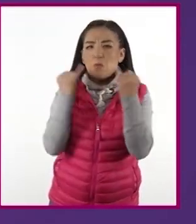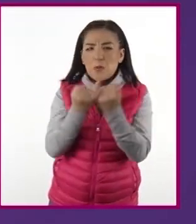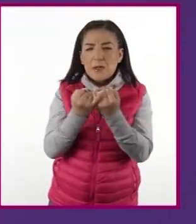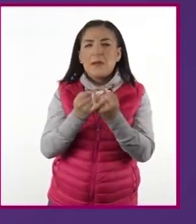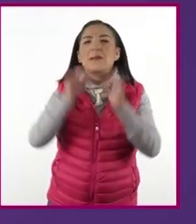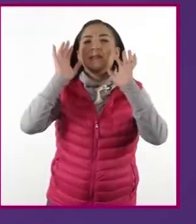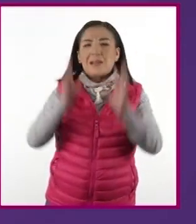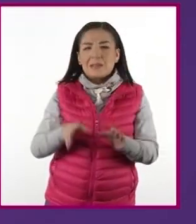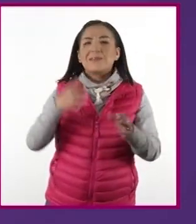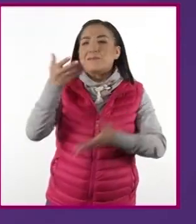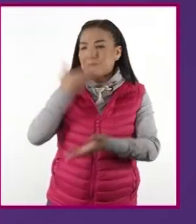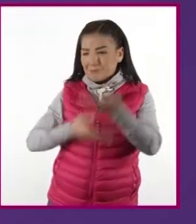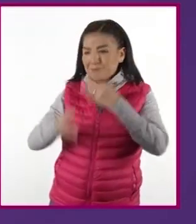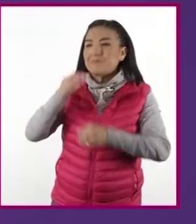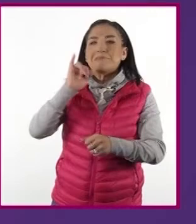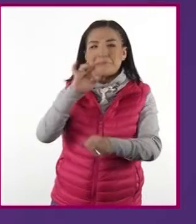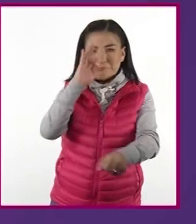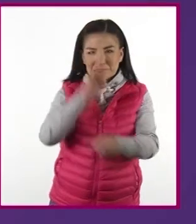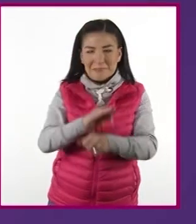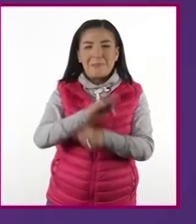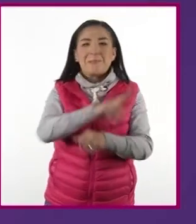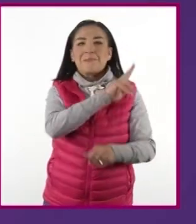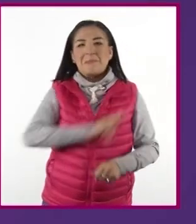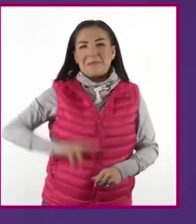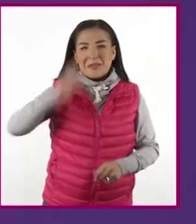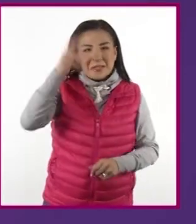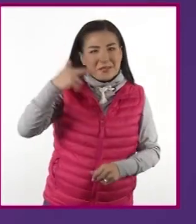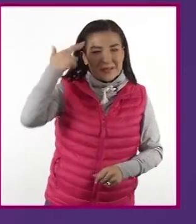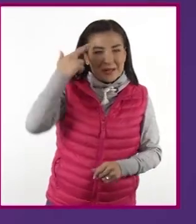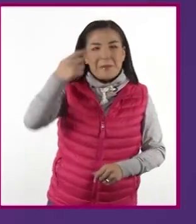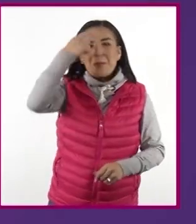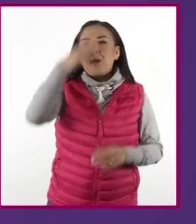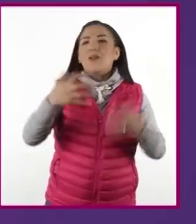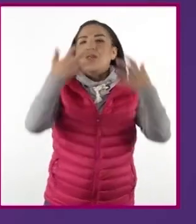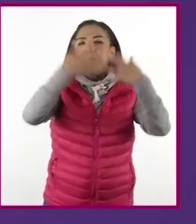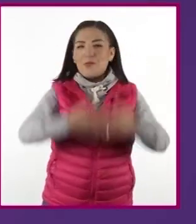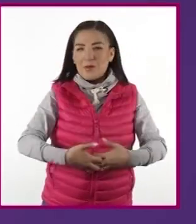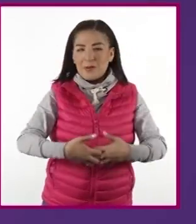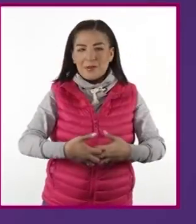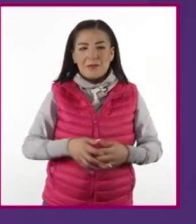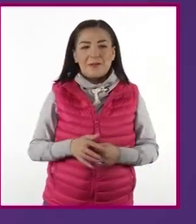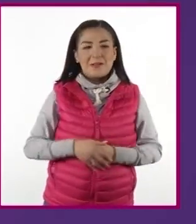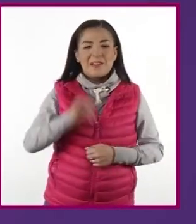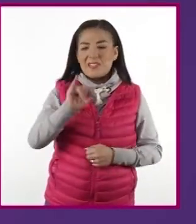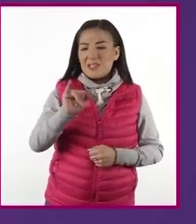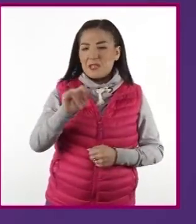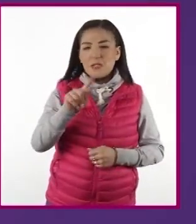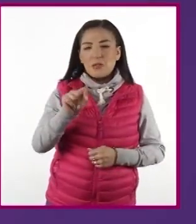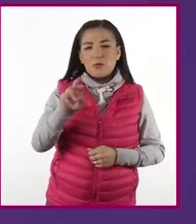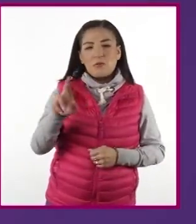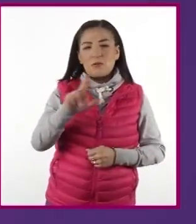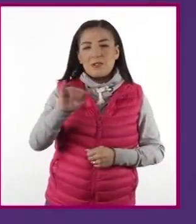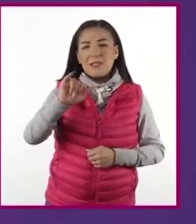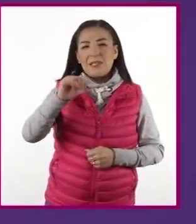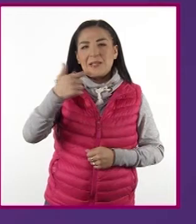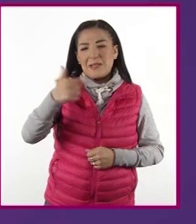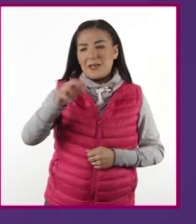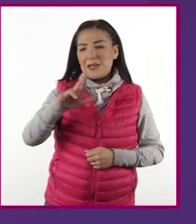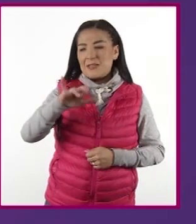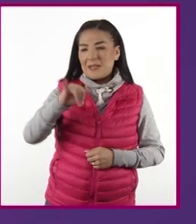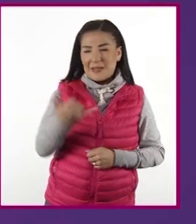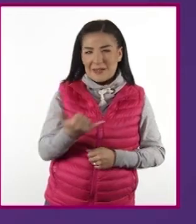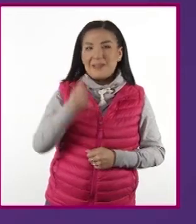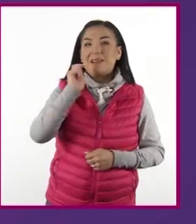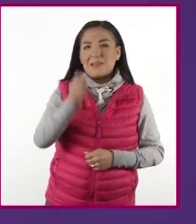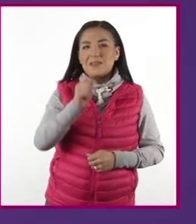recibe simpatías del virrey en funciones, Iturrigaray, de la Nueva España, y viene un